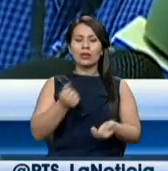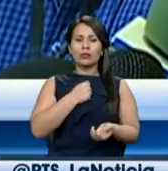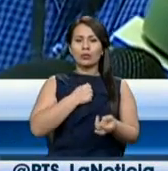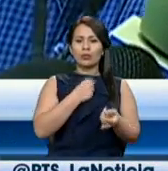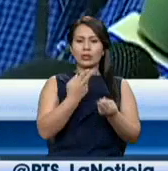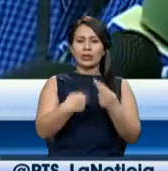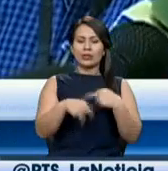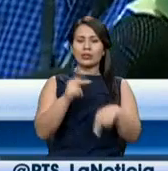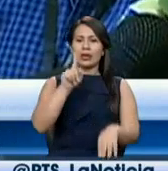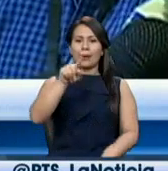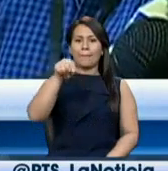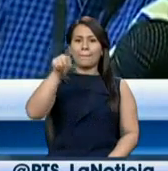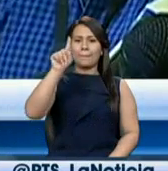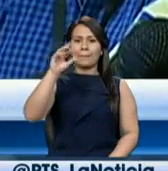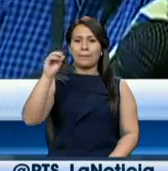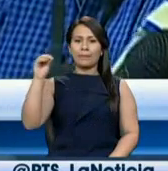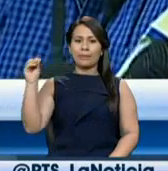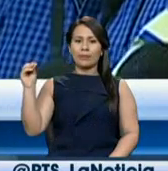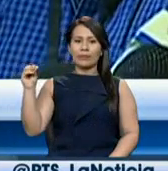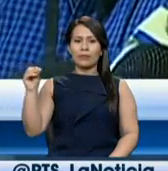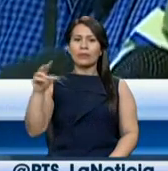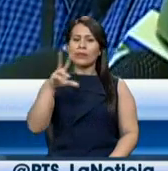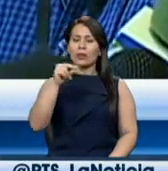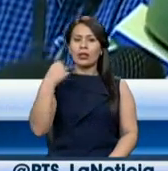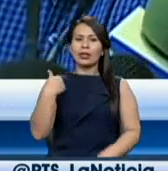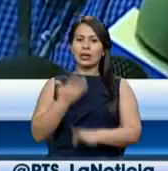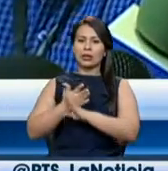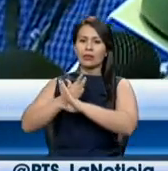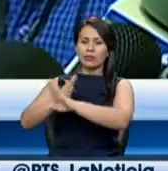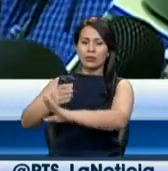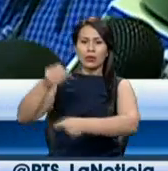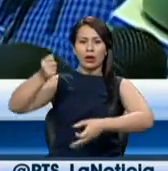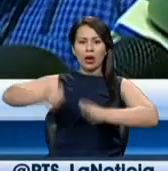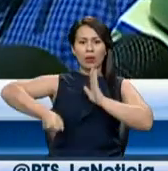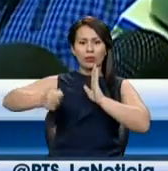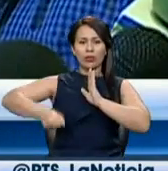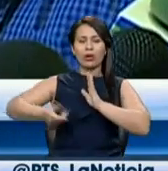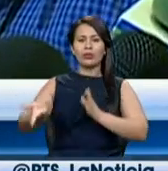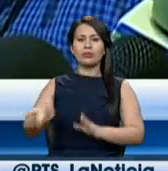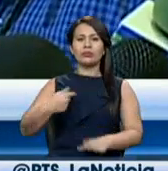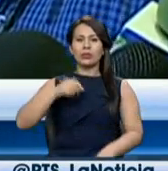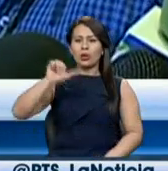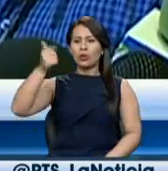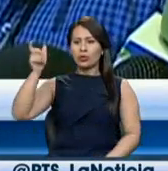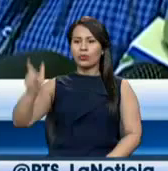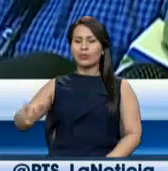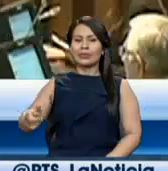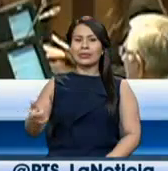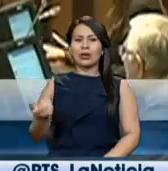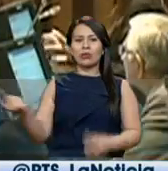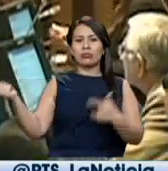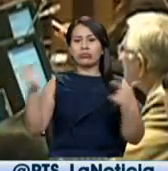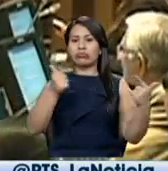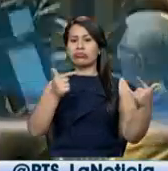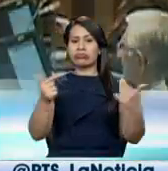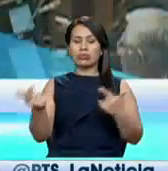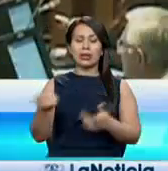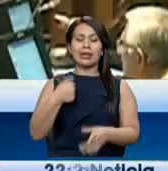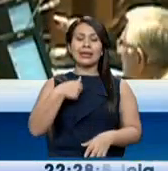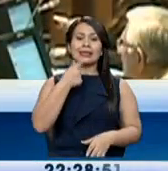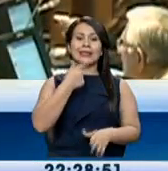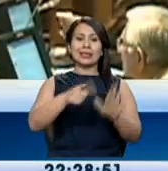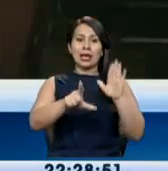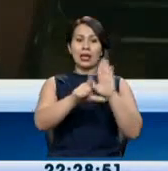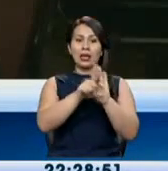de millones de dólares no tenga una protección jurídica y un tribunal arbitral serio que pueda dirimir un conflicto. La ley será remitida